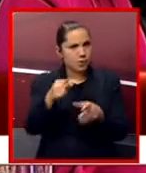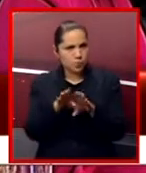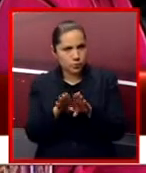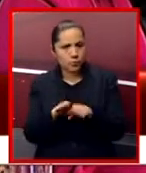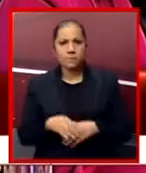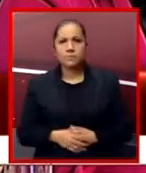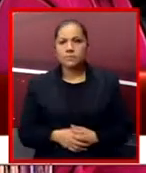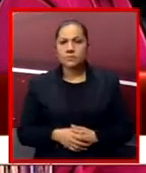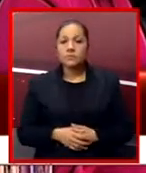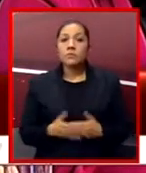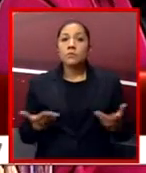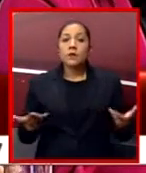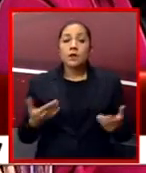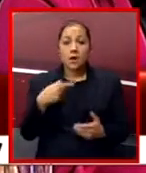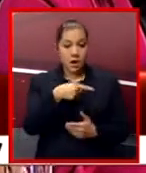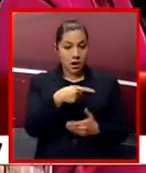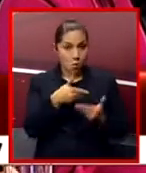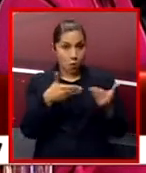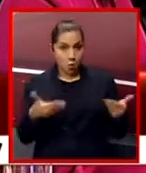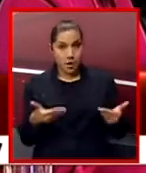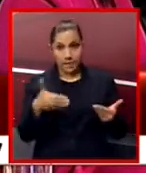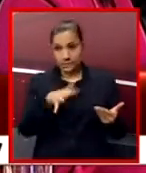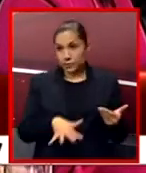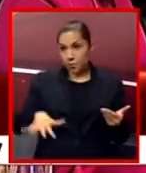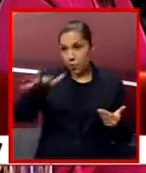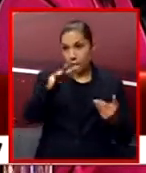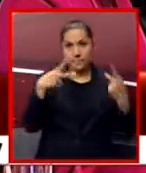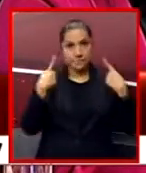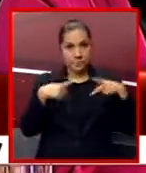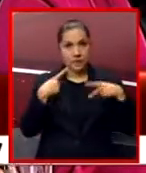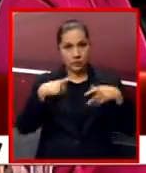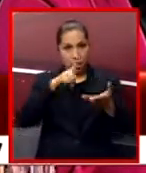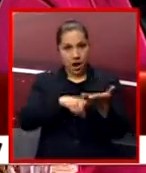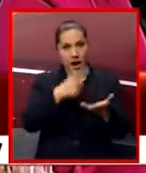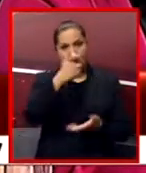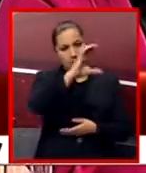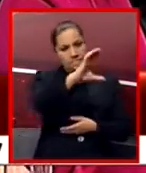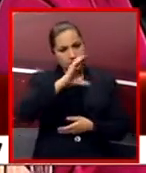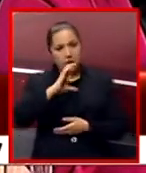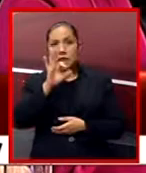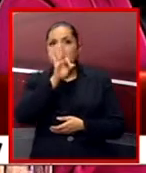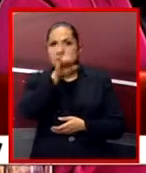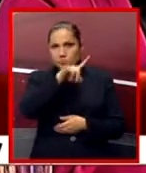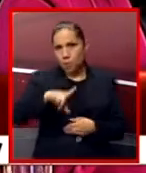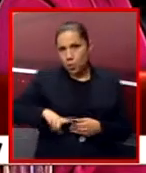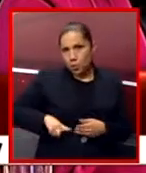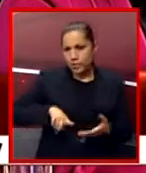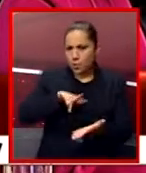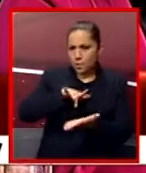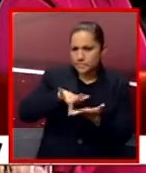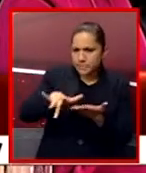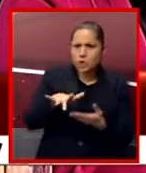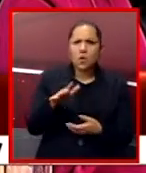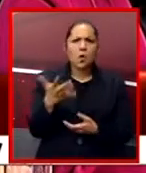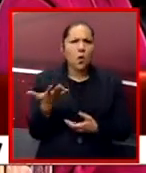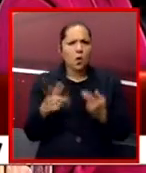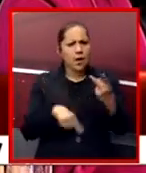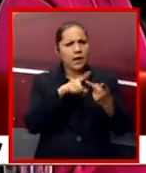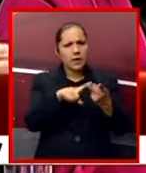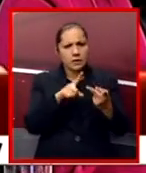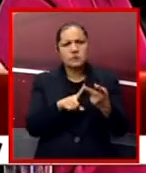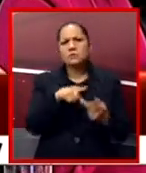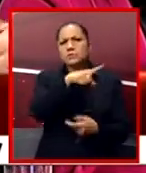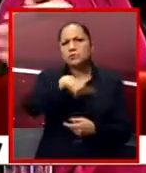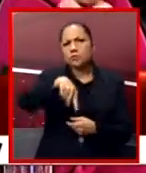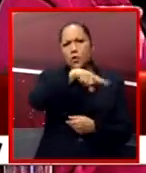Se establece que los ingresos que reciban los damnificados, ya sea como subsidios gubernamentales o como transferencias de